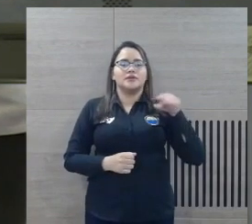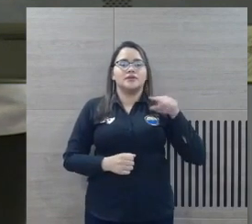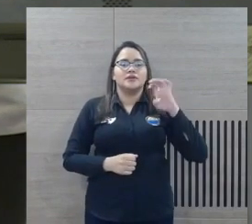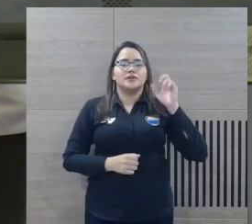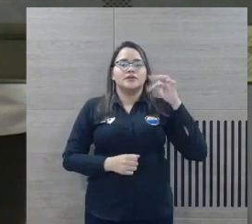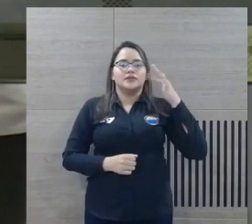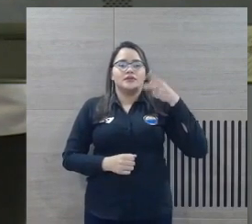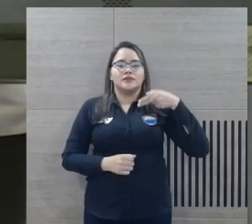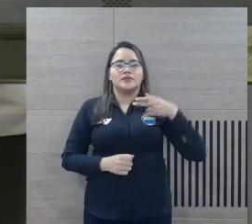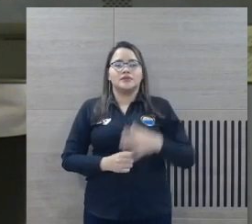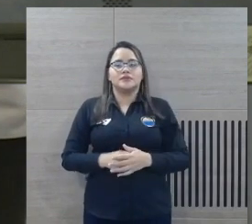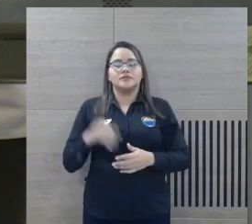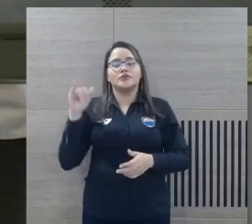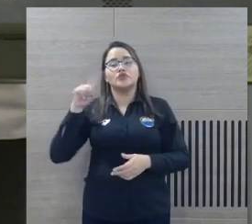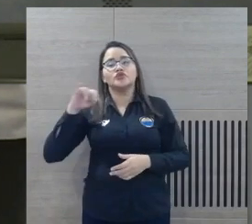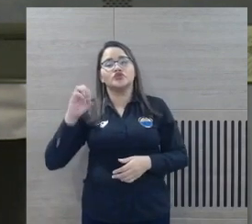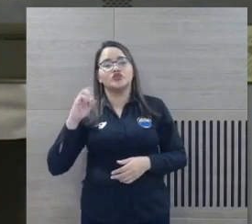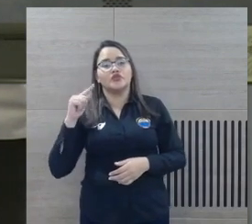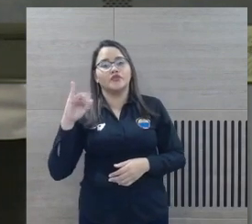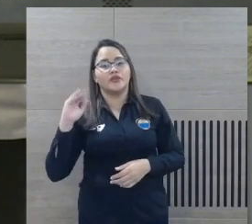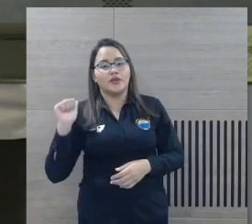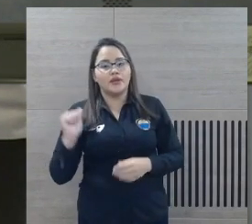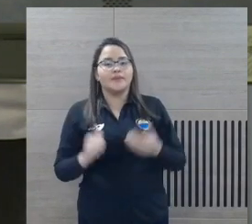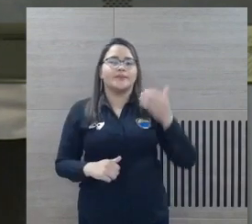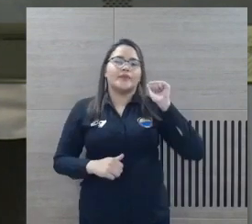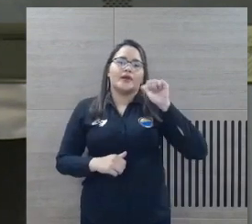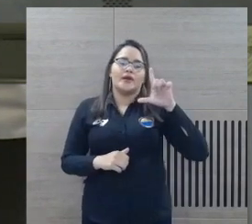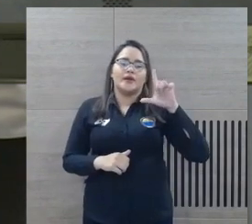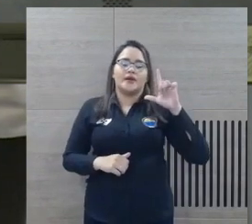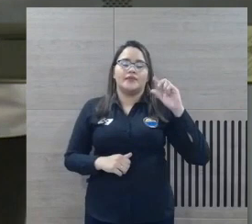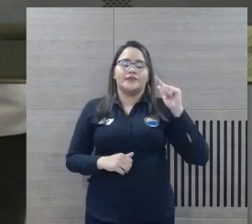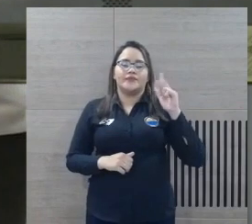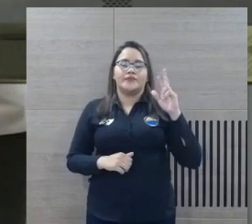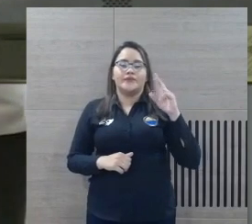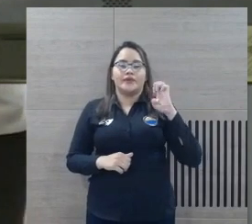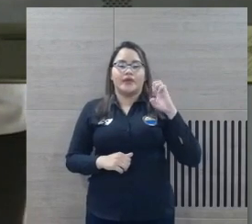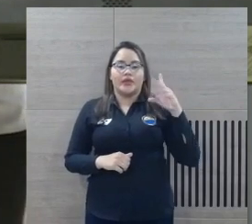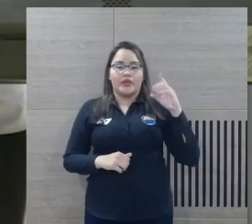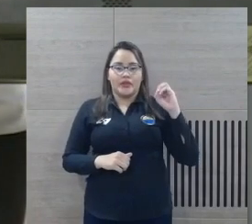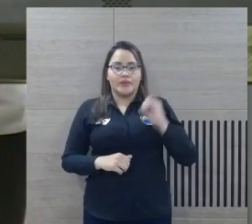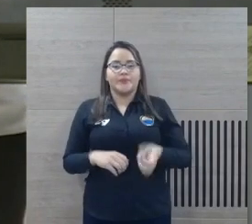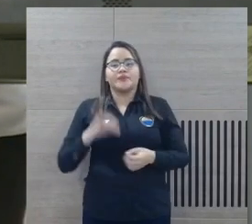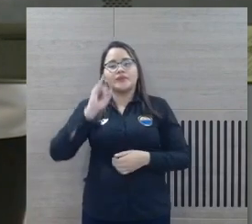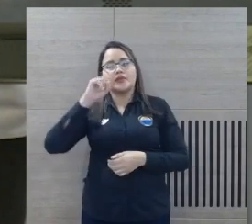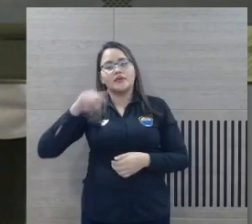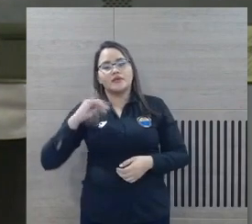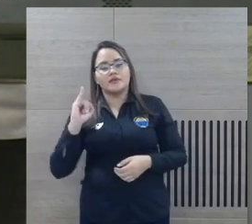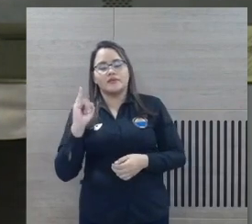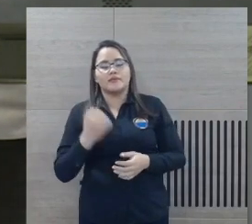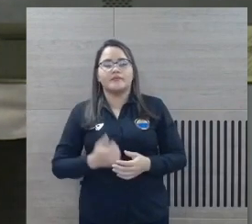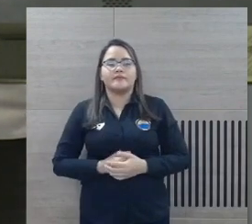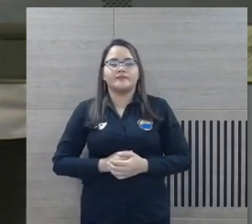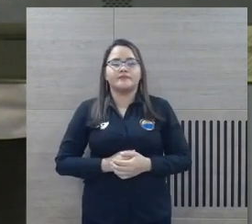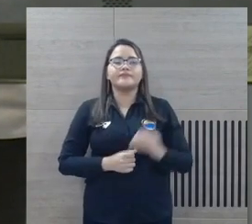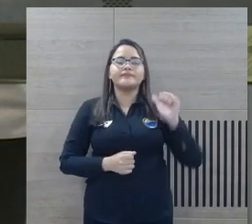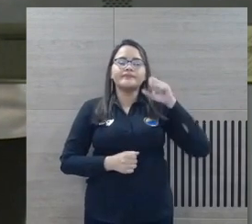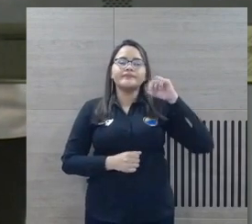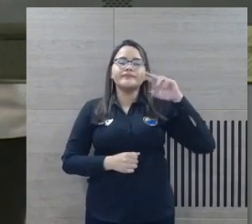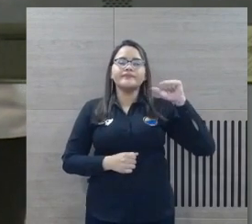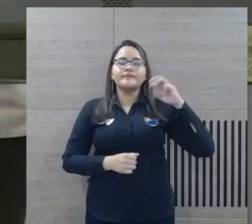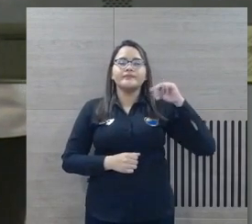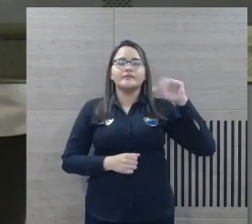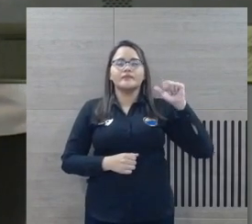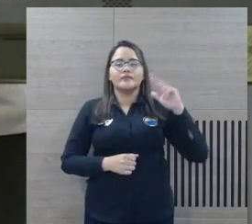Alfredo Enrique Curbelo Rodríguez. Kisi Mariel Gómez Pacheco. Ana María Granados Mercado. Yaira Alejandra